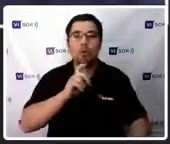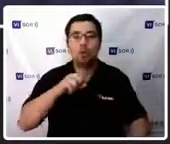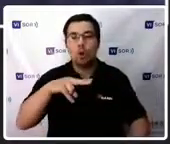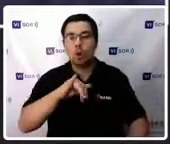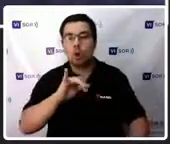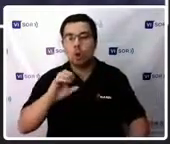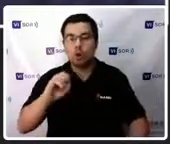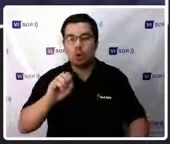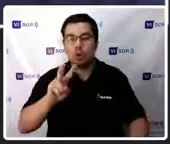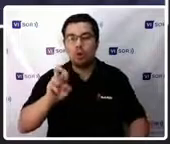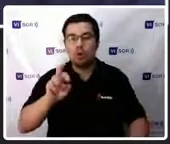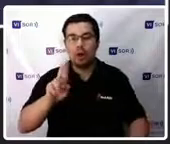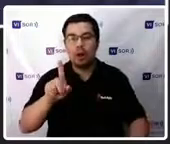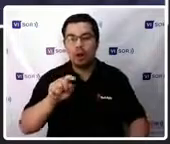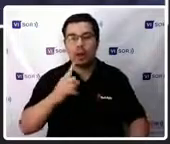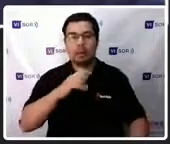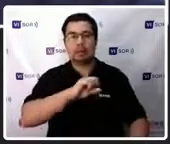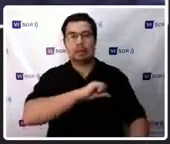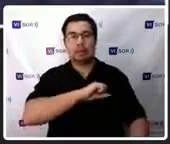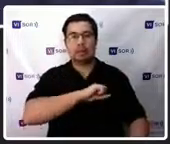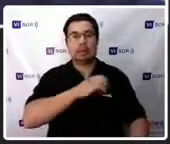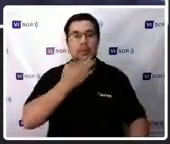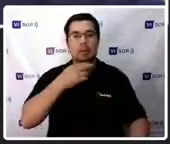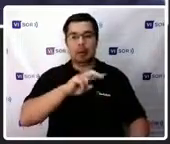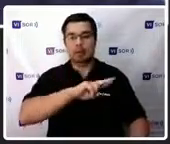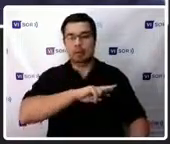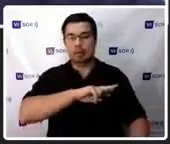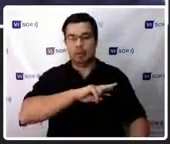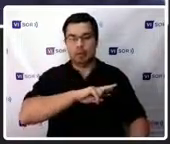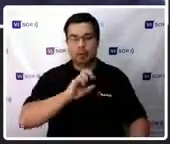y en la sede de Valparaíso, ¿no es cierto?, en la quinta región.